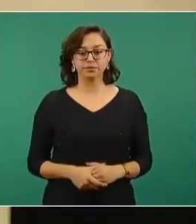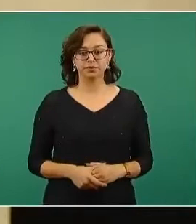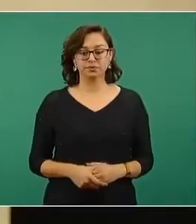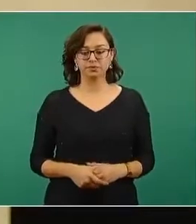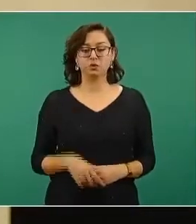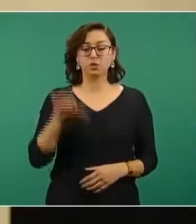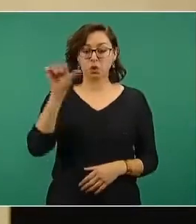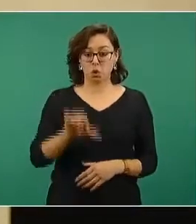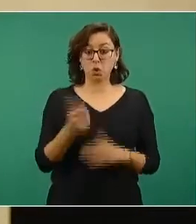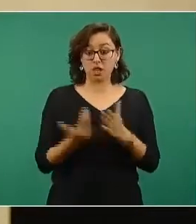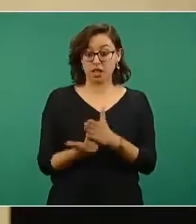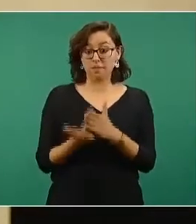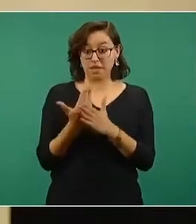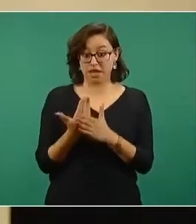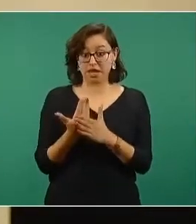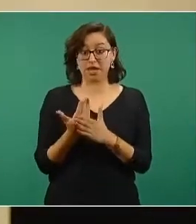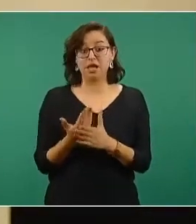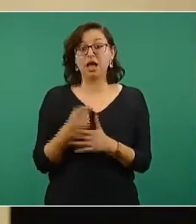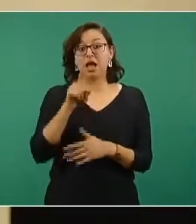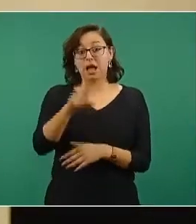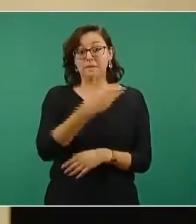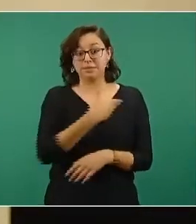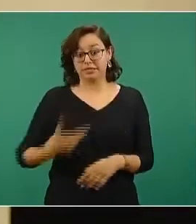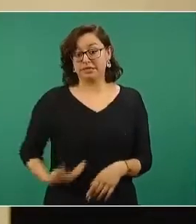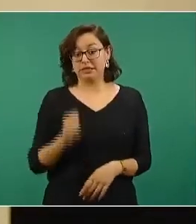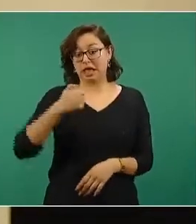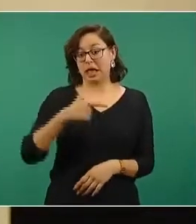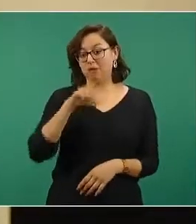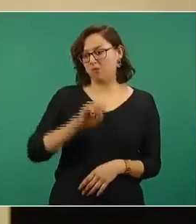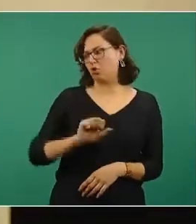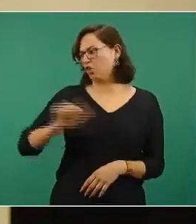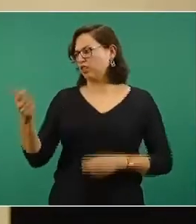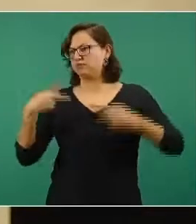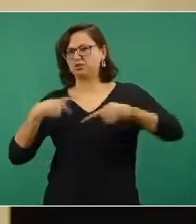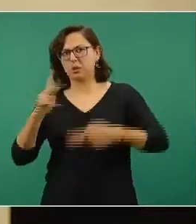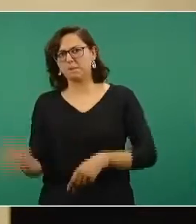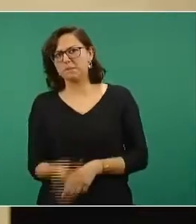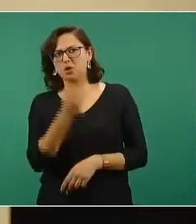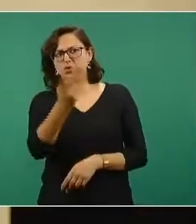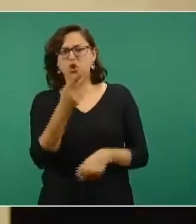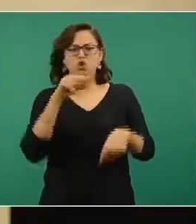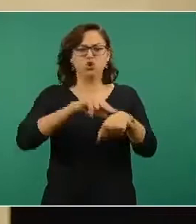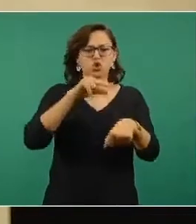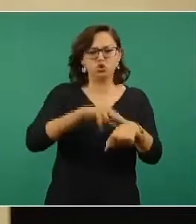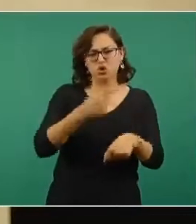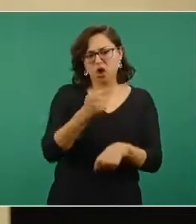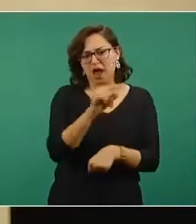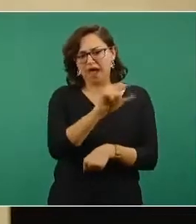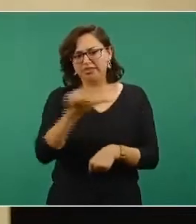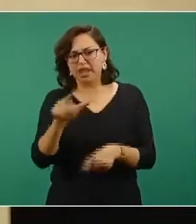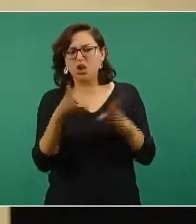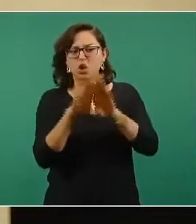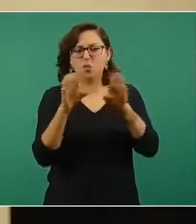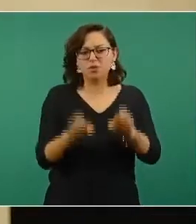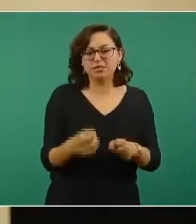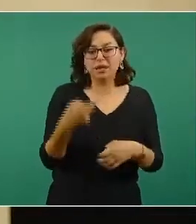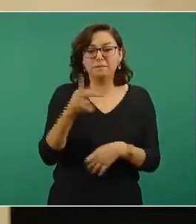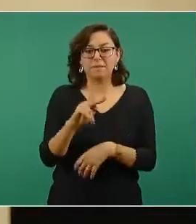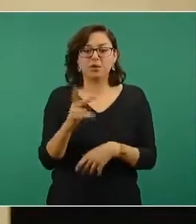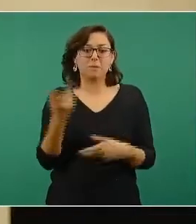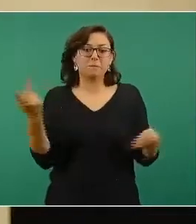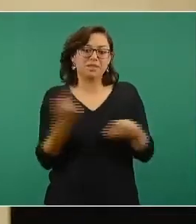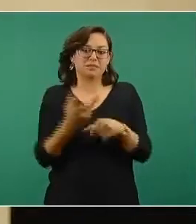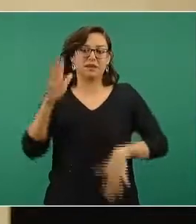presidente López Obrador sobre el estado de salud del doctor Hugo López-Gatell, pero aquí, bueno, estamos viendo que se manejan a veces versiones